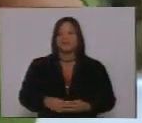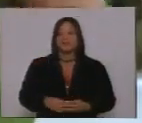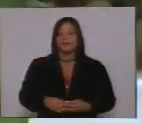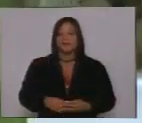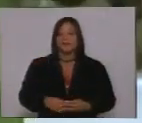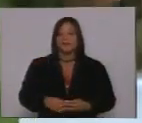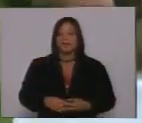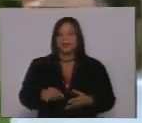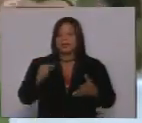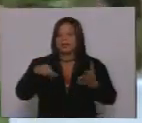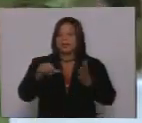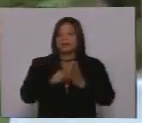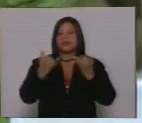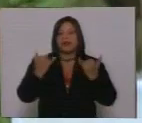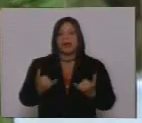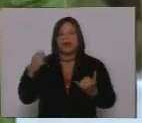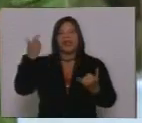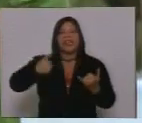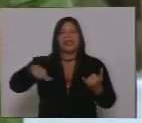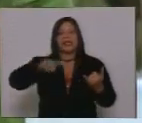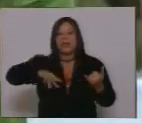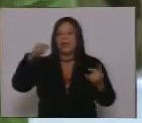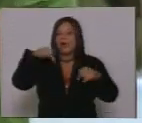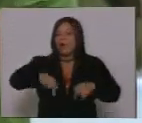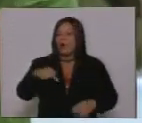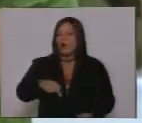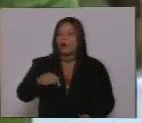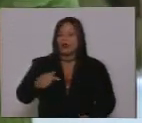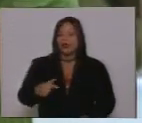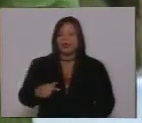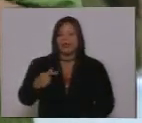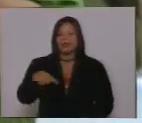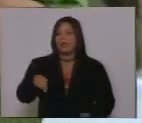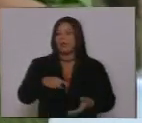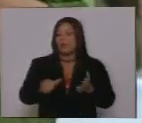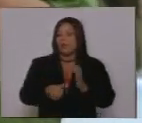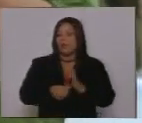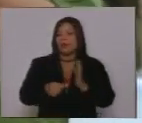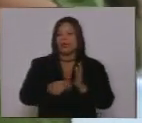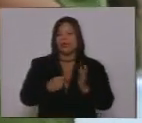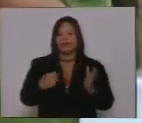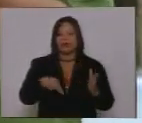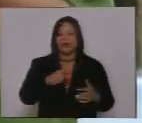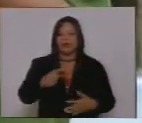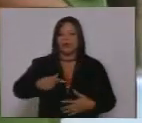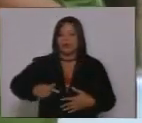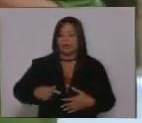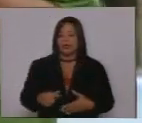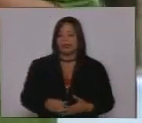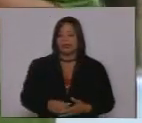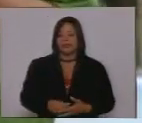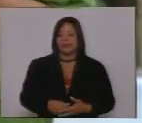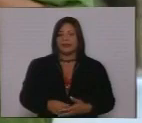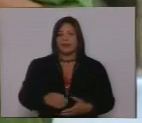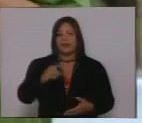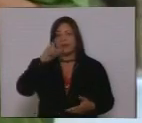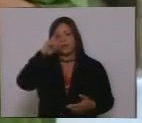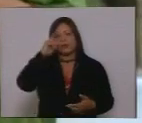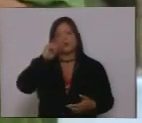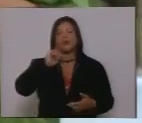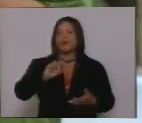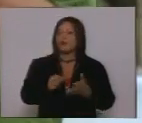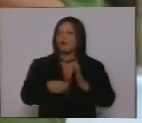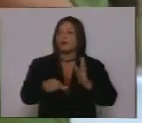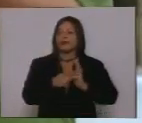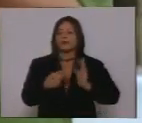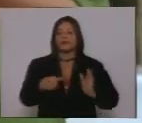país que hoy tenemos como venezolano. Y en el país que mi comandante Chávez, que nuestro